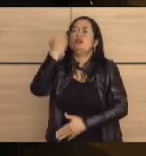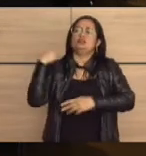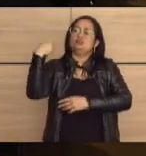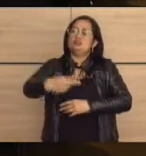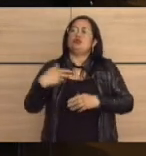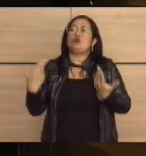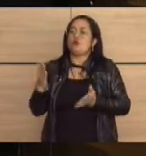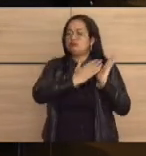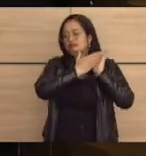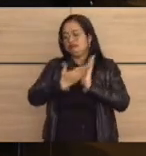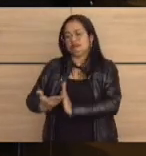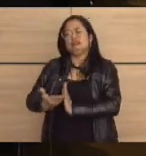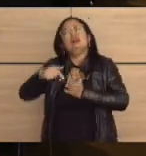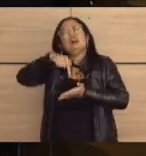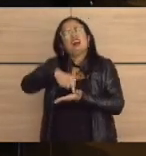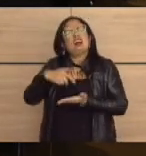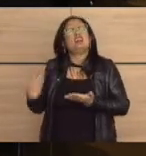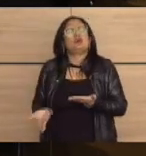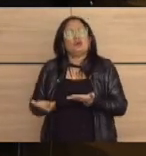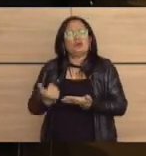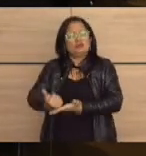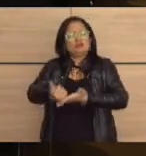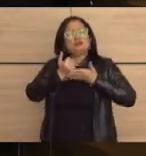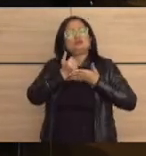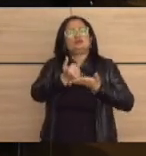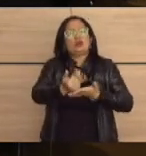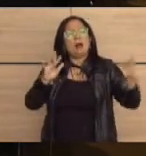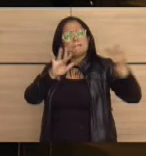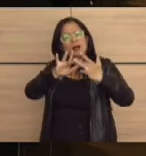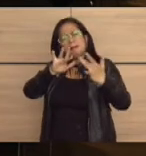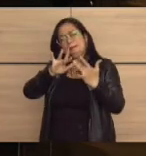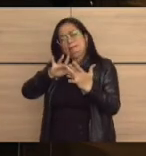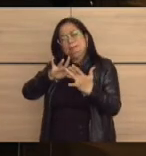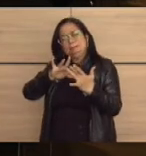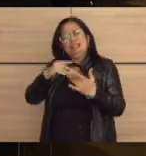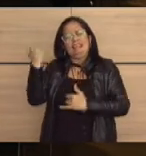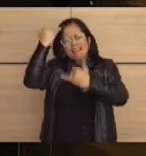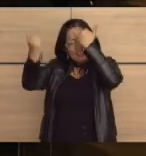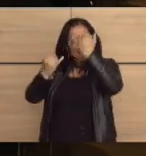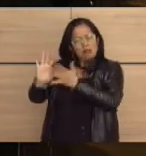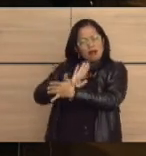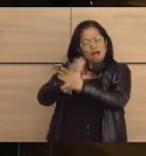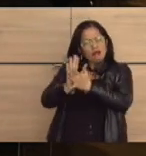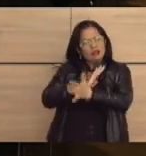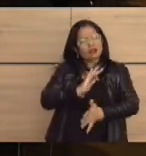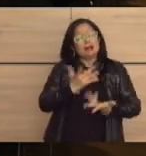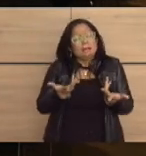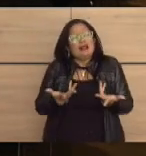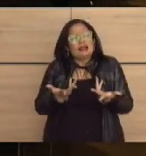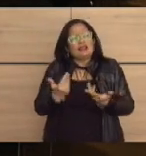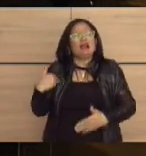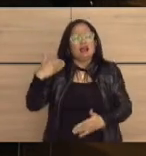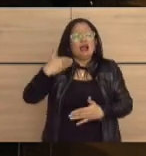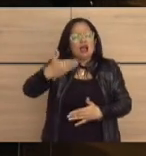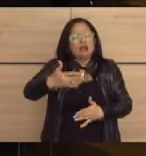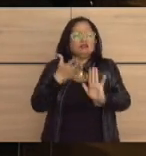desde la literatura se puede conectar estas ideas, ¿cierto? Para que no se sigan negando